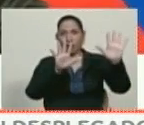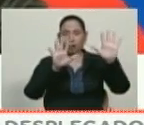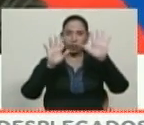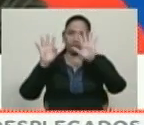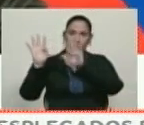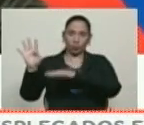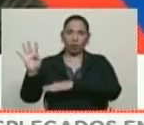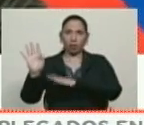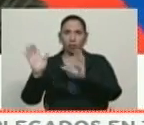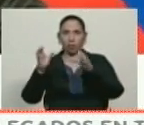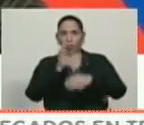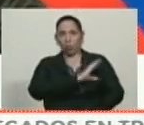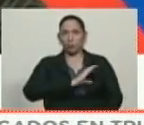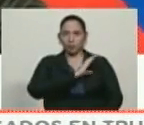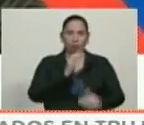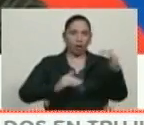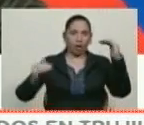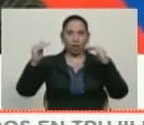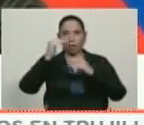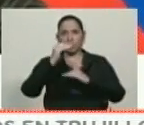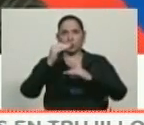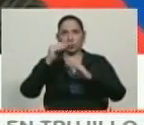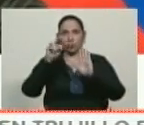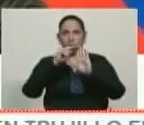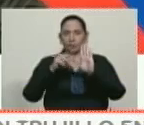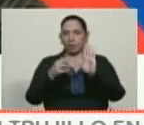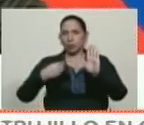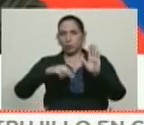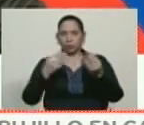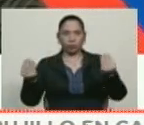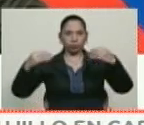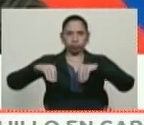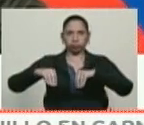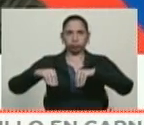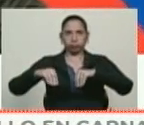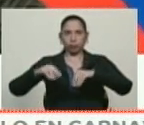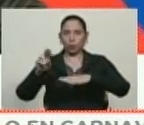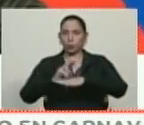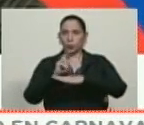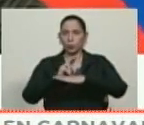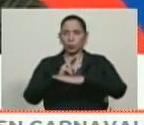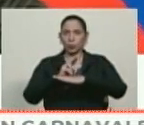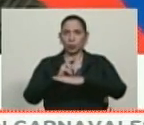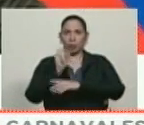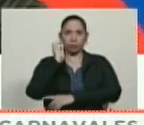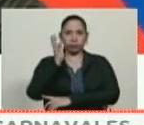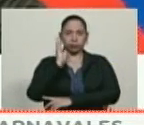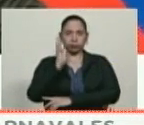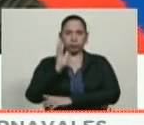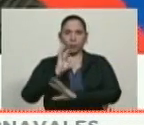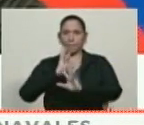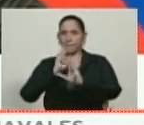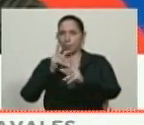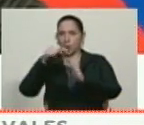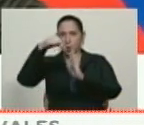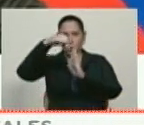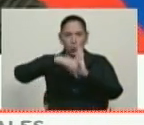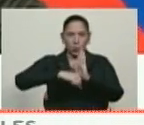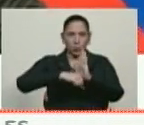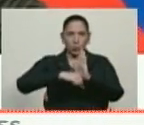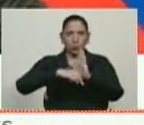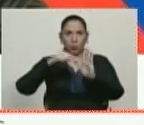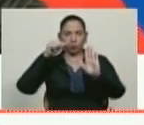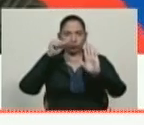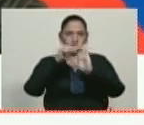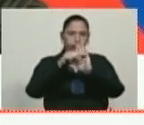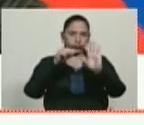Nivel. Y hemos acordado utilizar este evento para comentar a profundo perspectivas